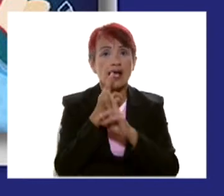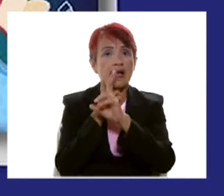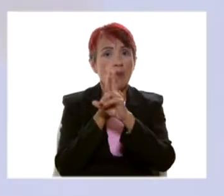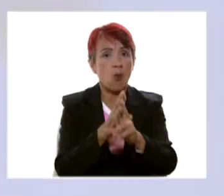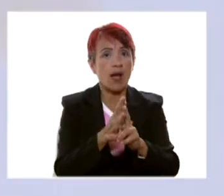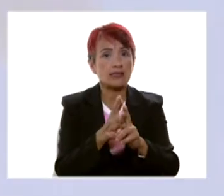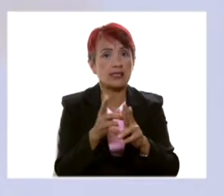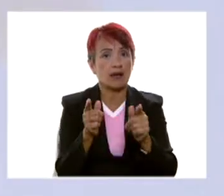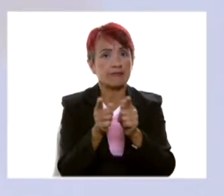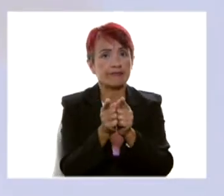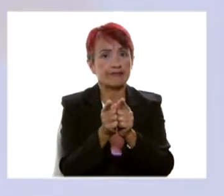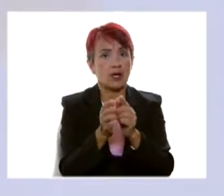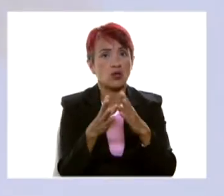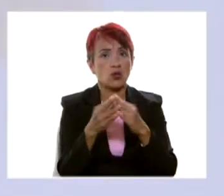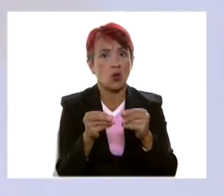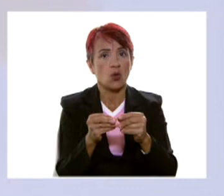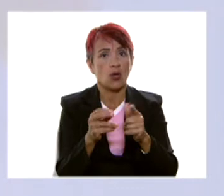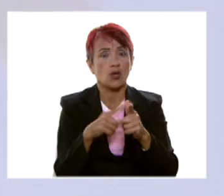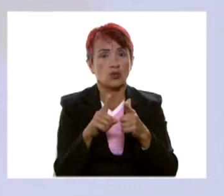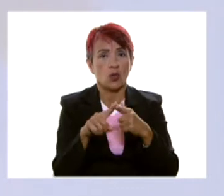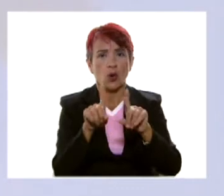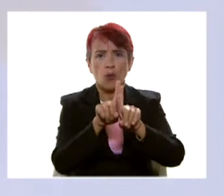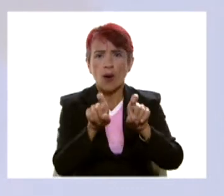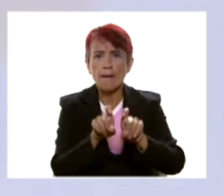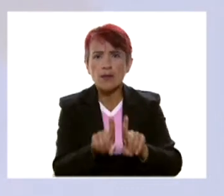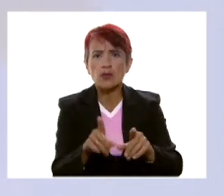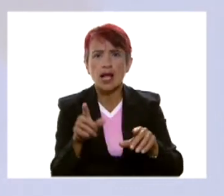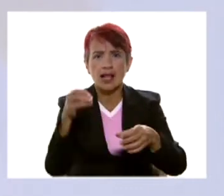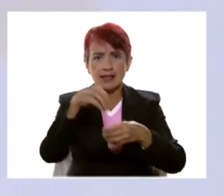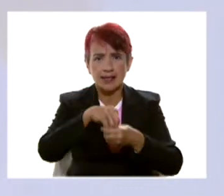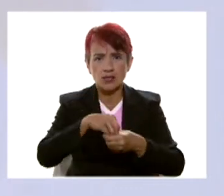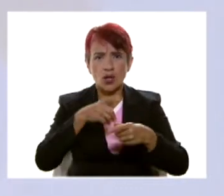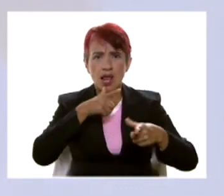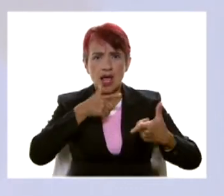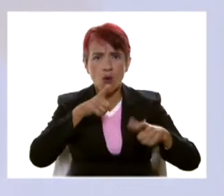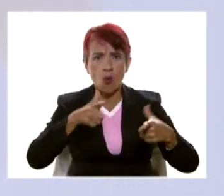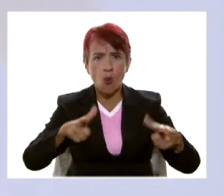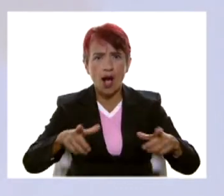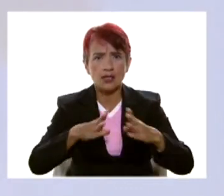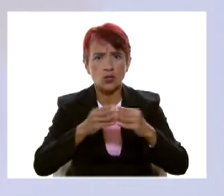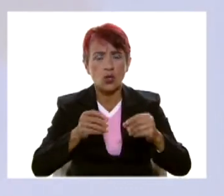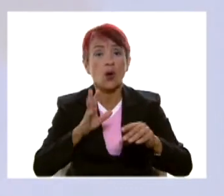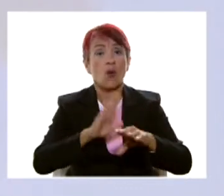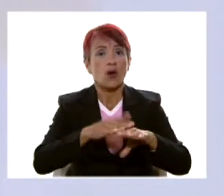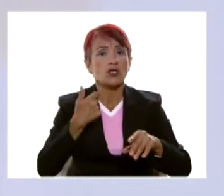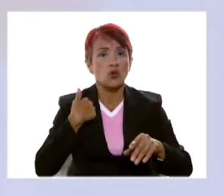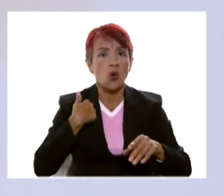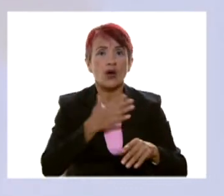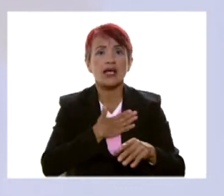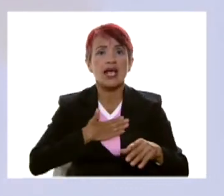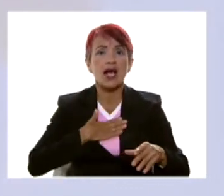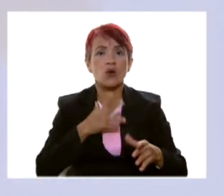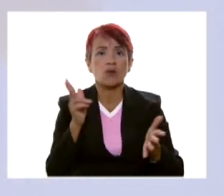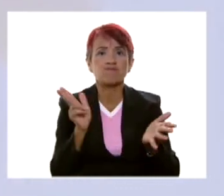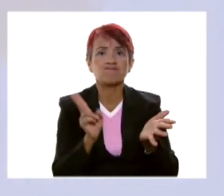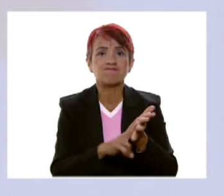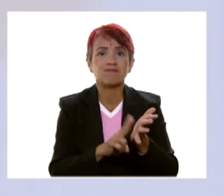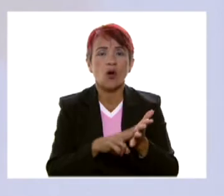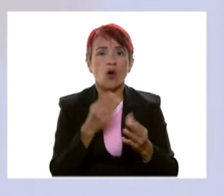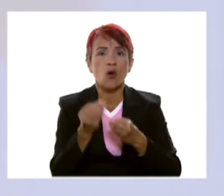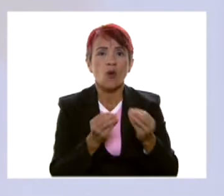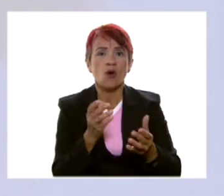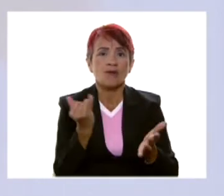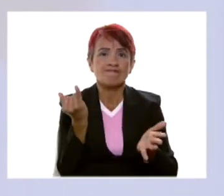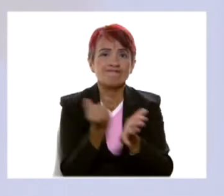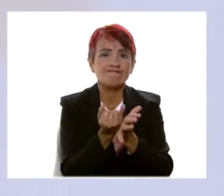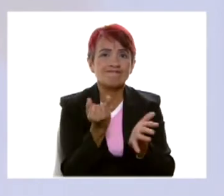más común, vamos a llamarla así, común dentro del lenguaje de hacer un tag question, cuando yo quiero confirmar algo. ¿Okay? You are